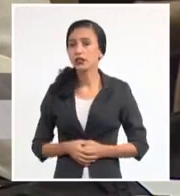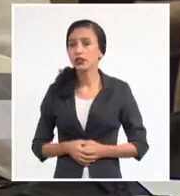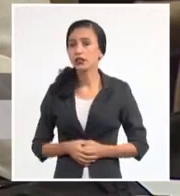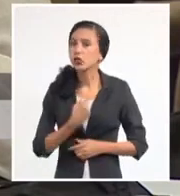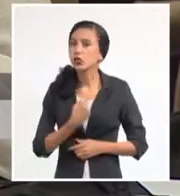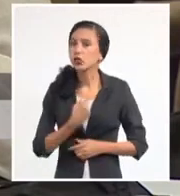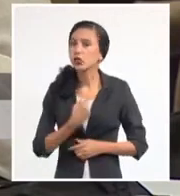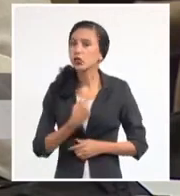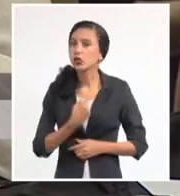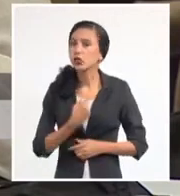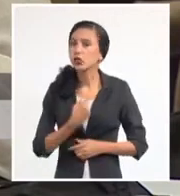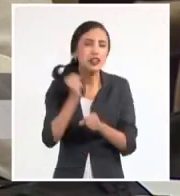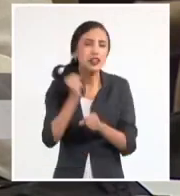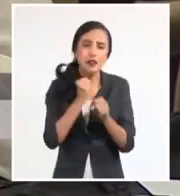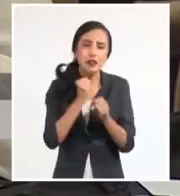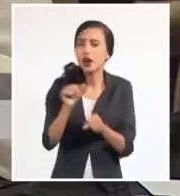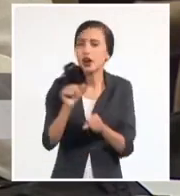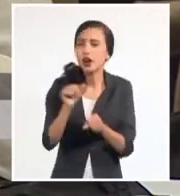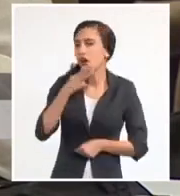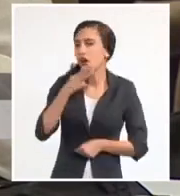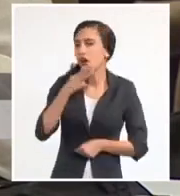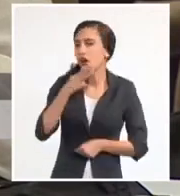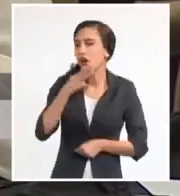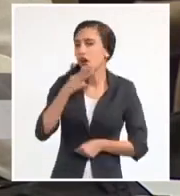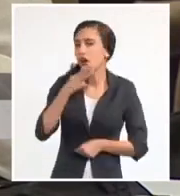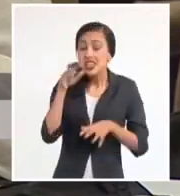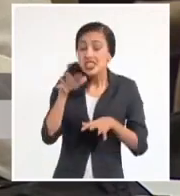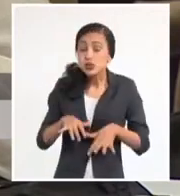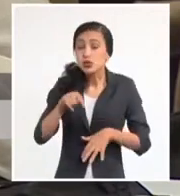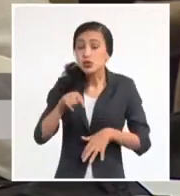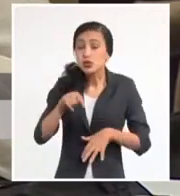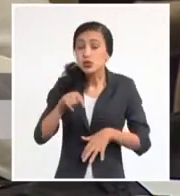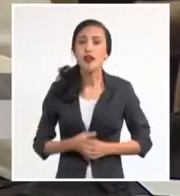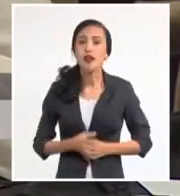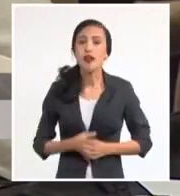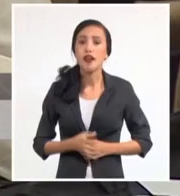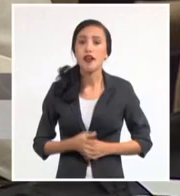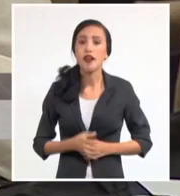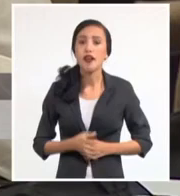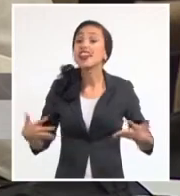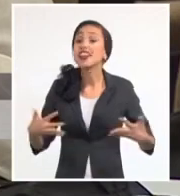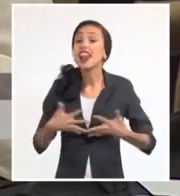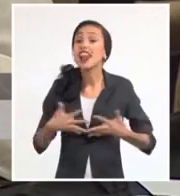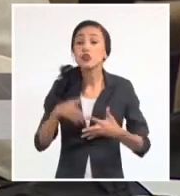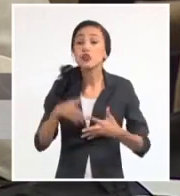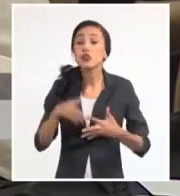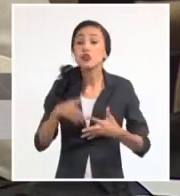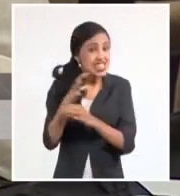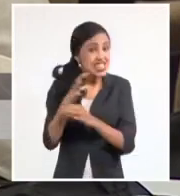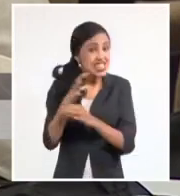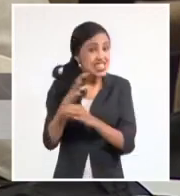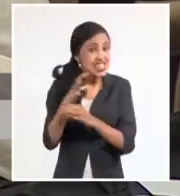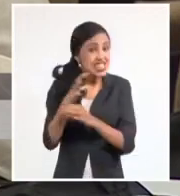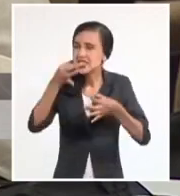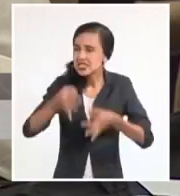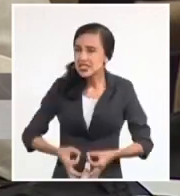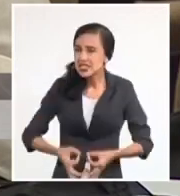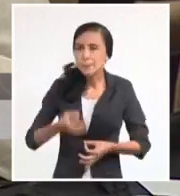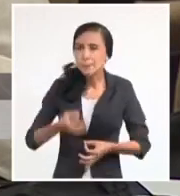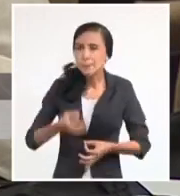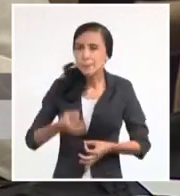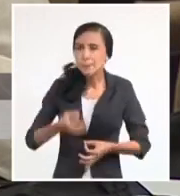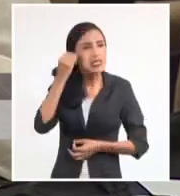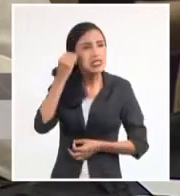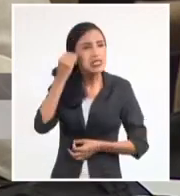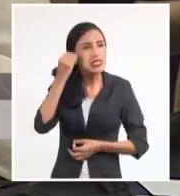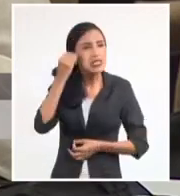ellos y llevarlos a las circunstancias actuales. Fidel en la ciencia, cuán presente está el pensamiento, la obra de